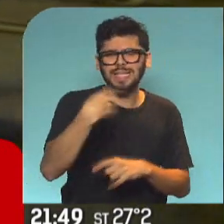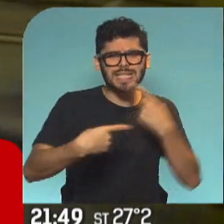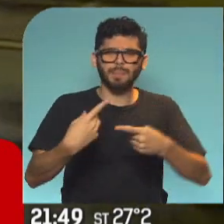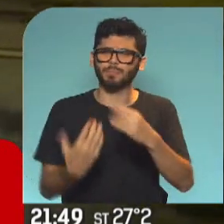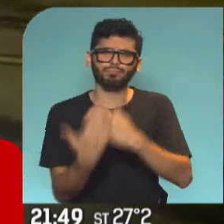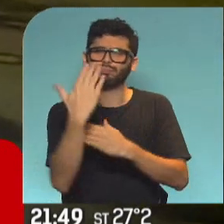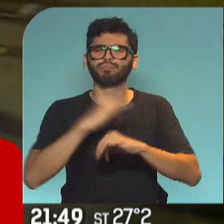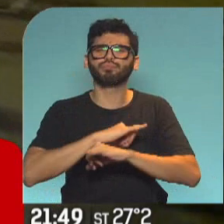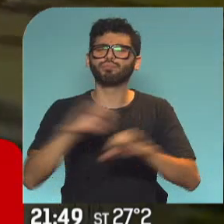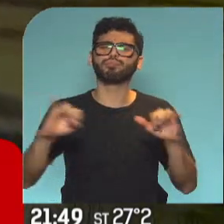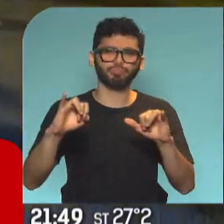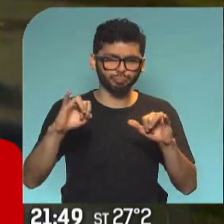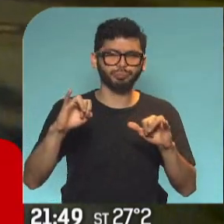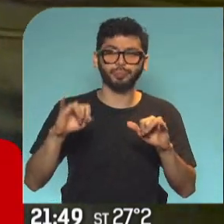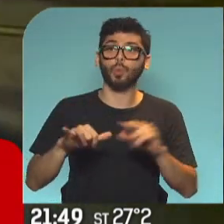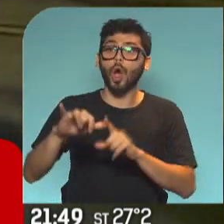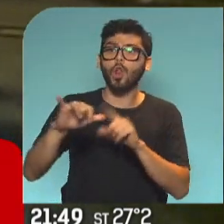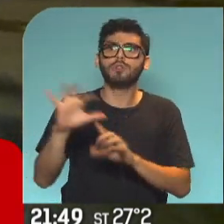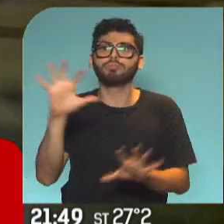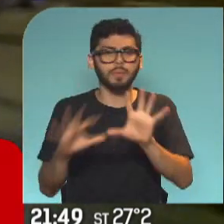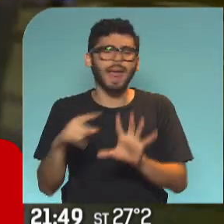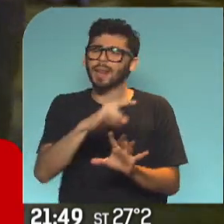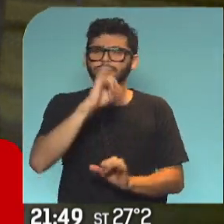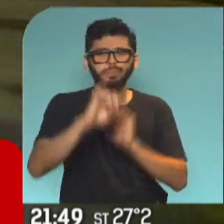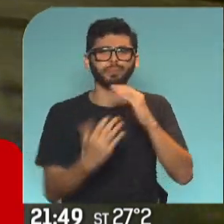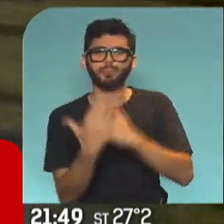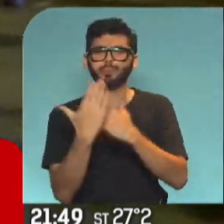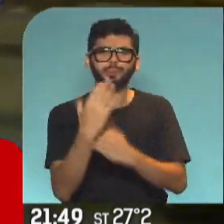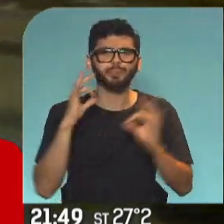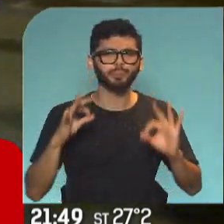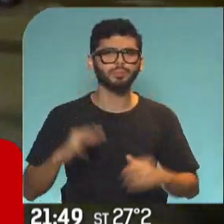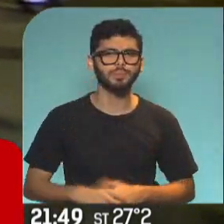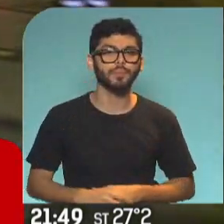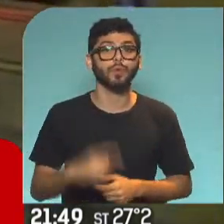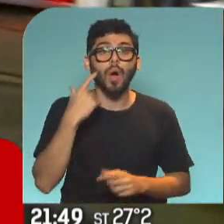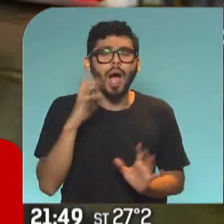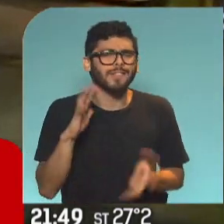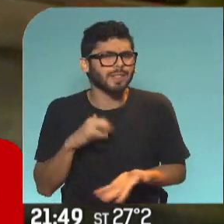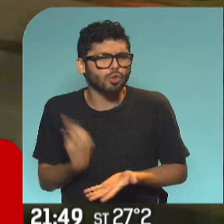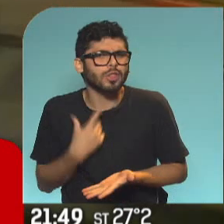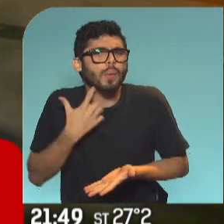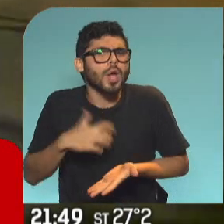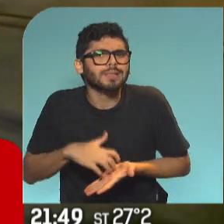procedimientos de aerolíneas para traer estas vacunas. Bueno, vamos esperando.